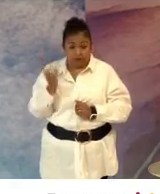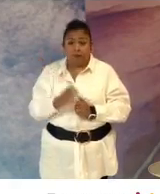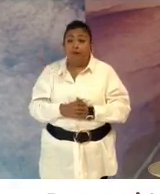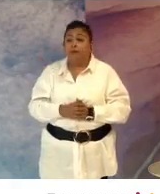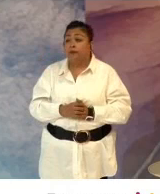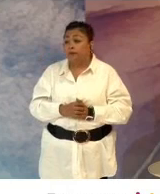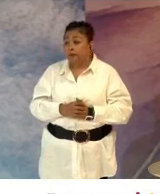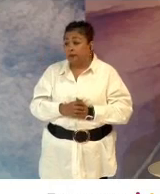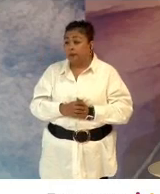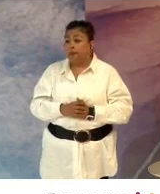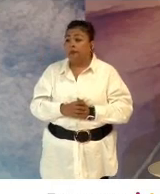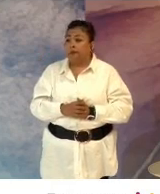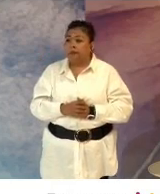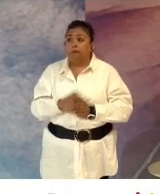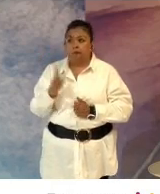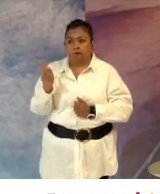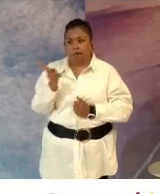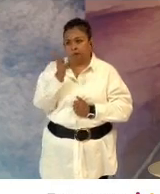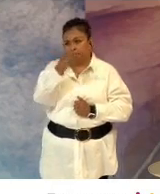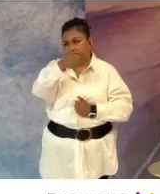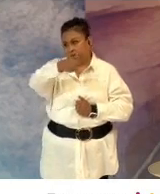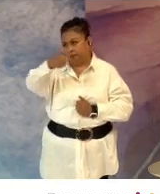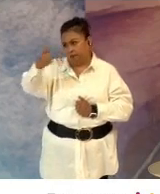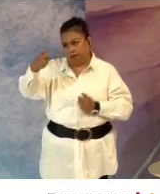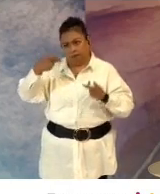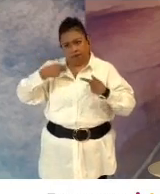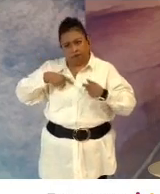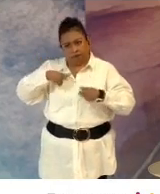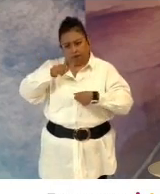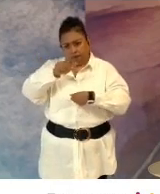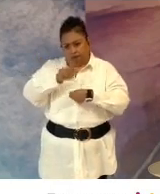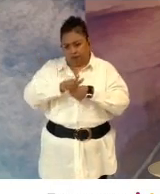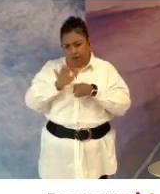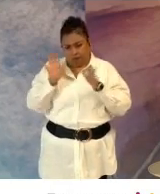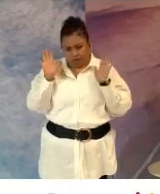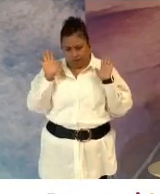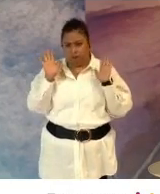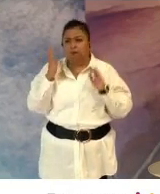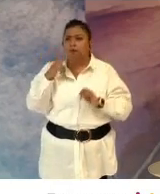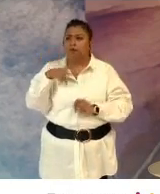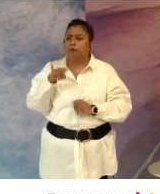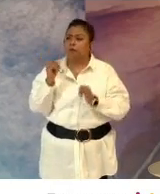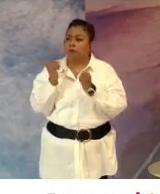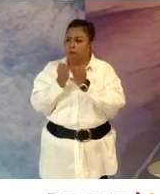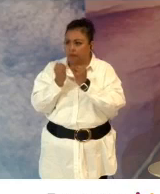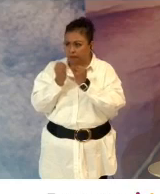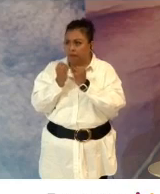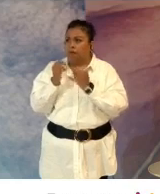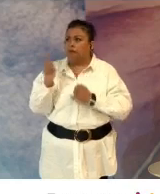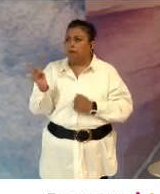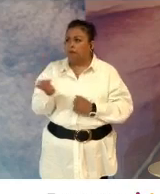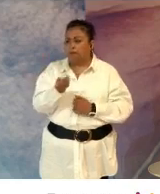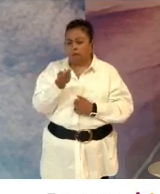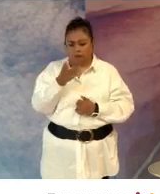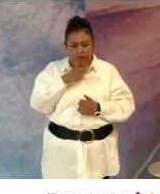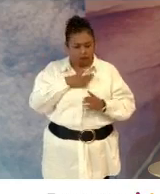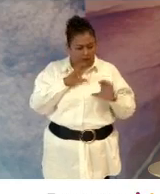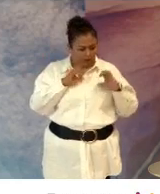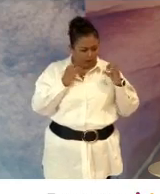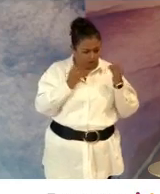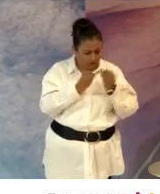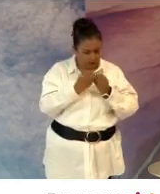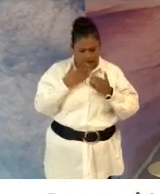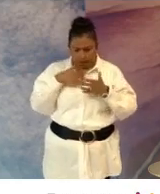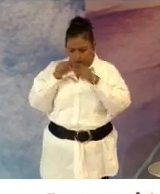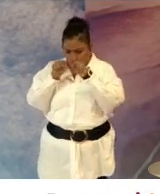Es una pregunta muy personal, pero también es una pregunta de organizaciones y